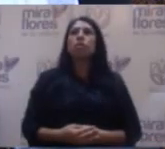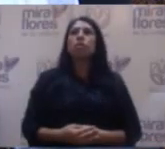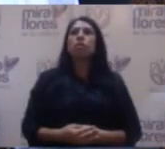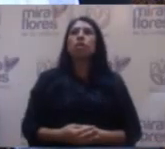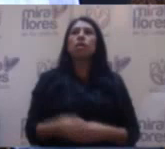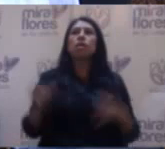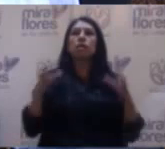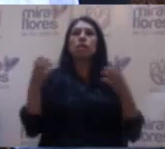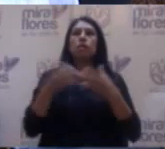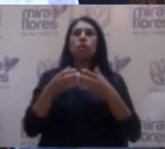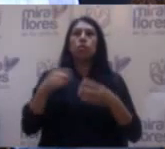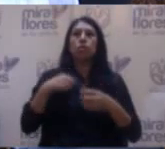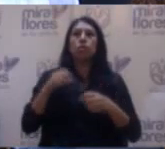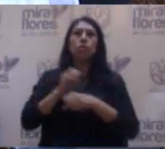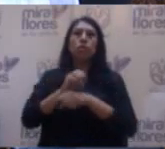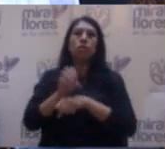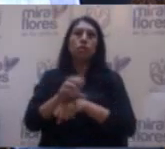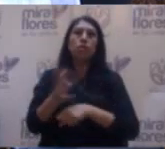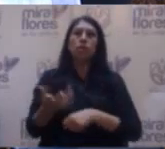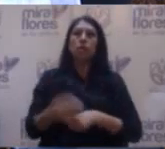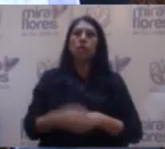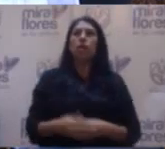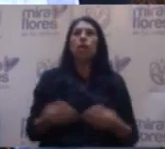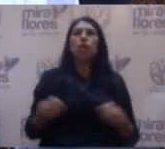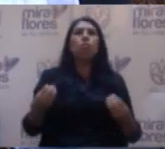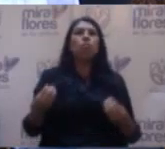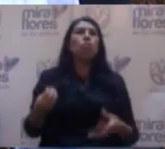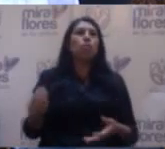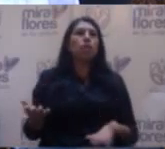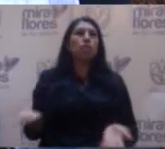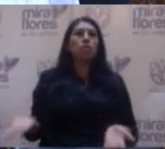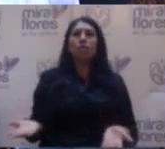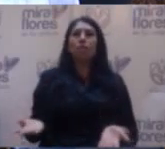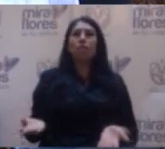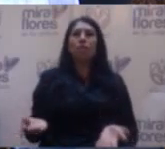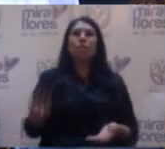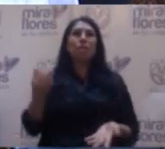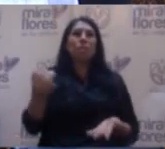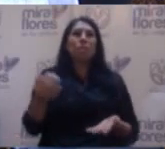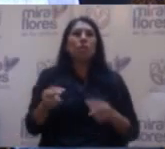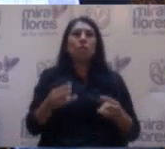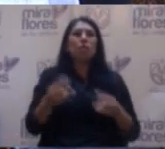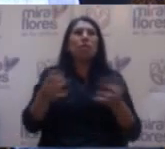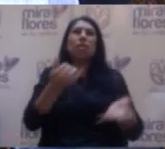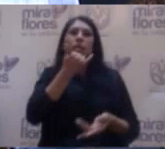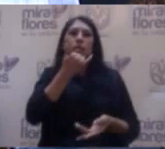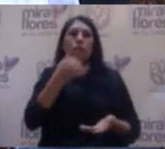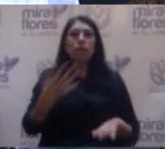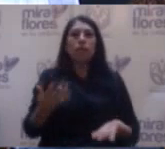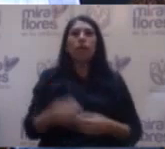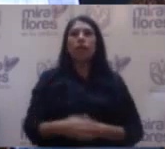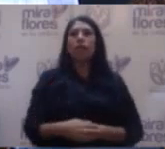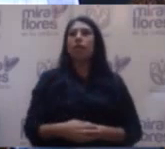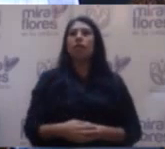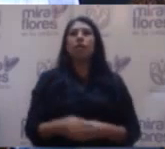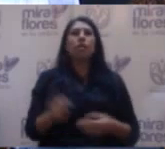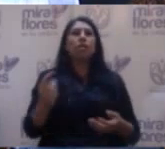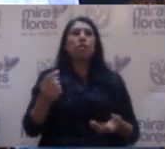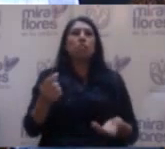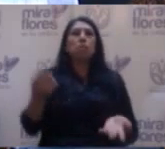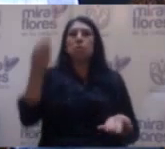mía porque tenía una fórmula equivocada. A pesar de que se me indicaba que estaba